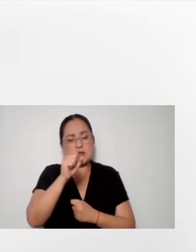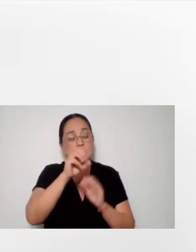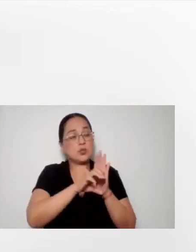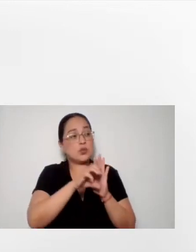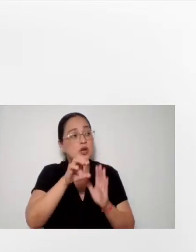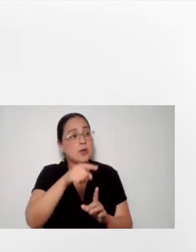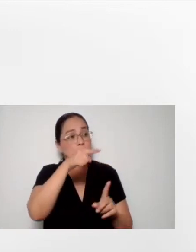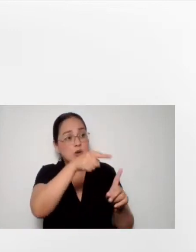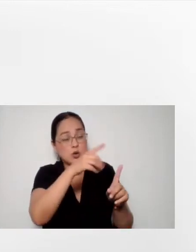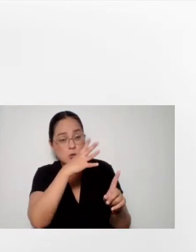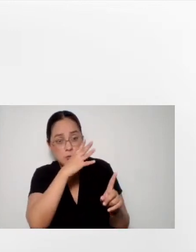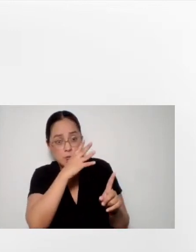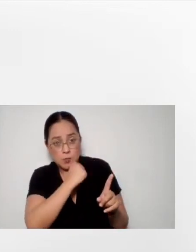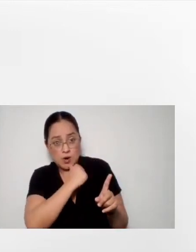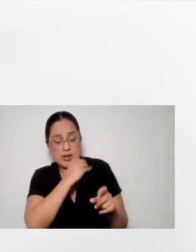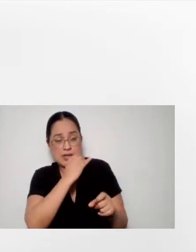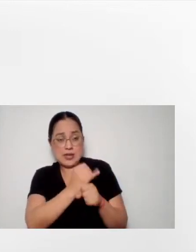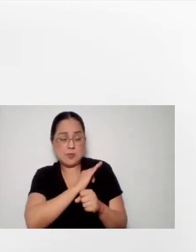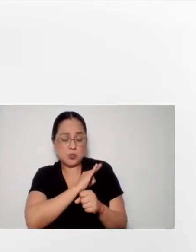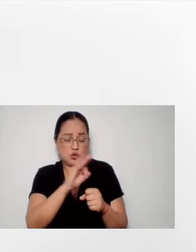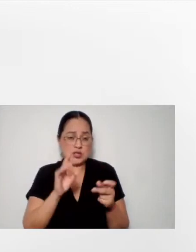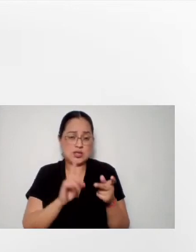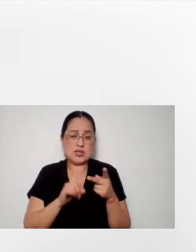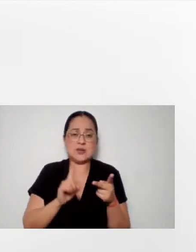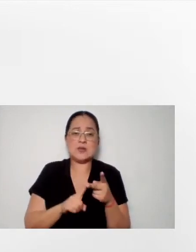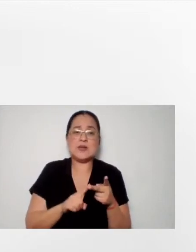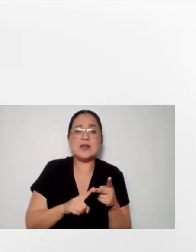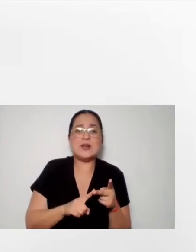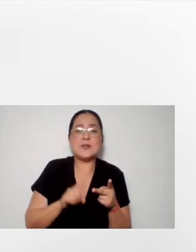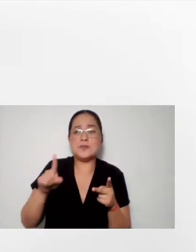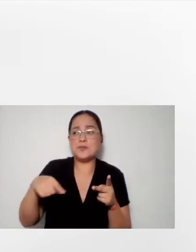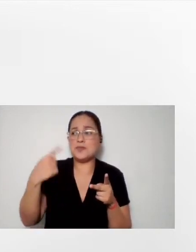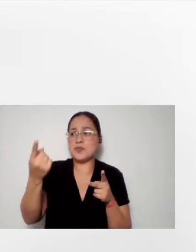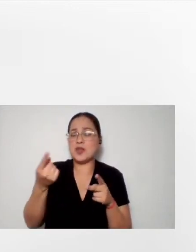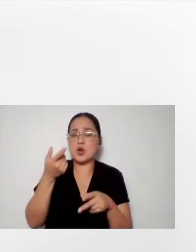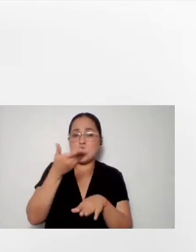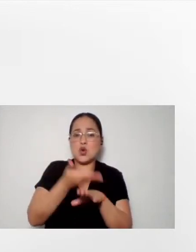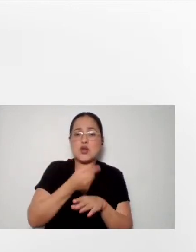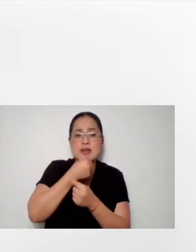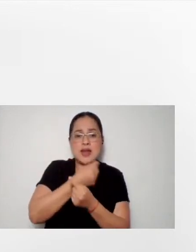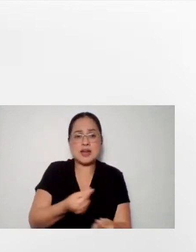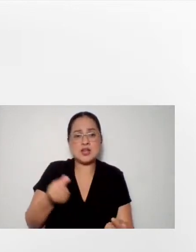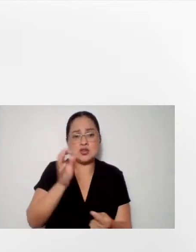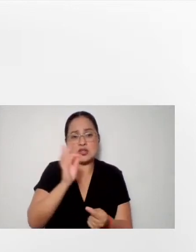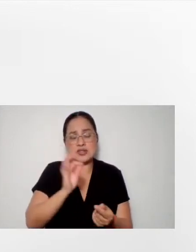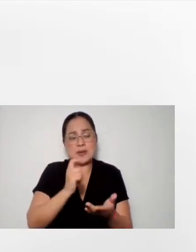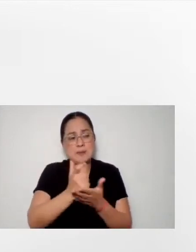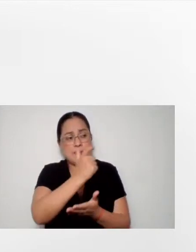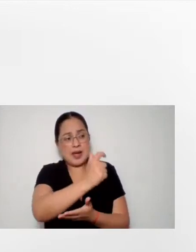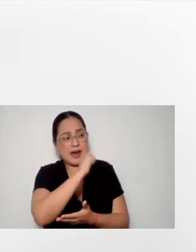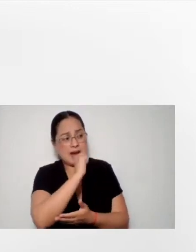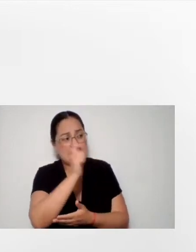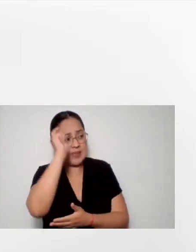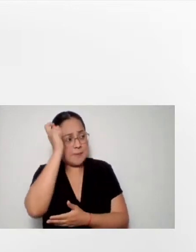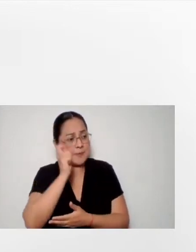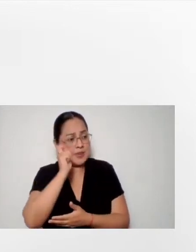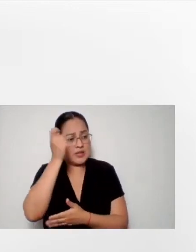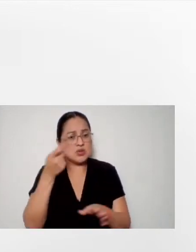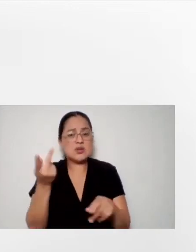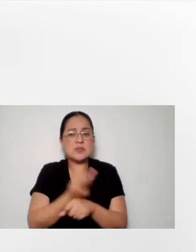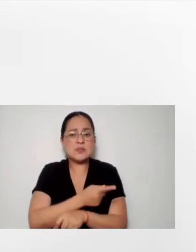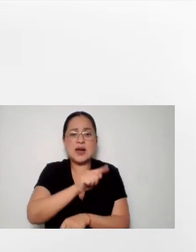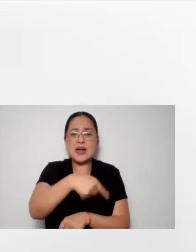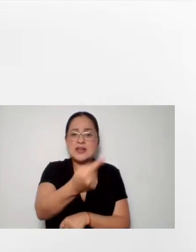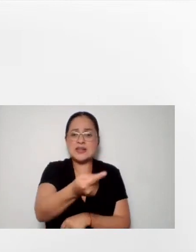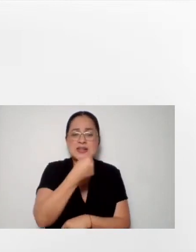imposibilidad, el que se le haga un daño a los menores en caso de no cumplir con los alimentos.